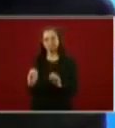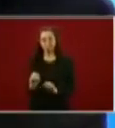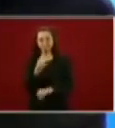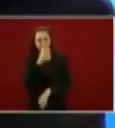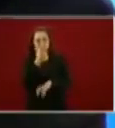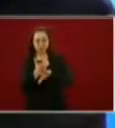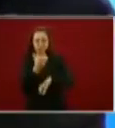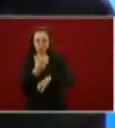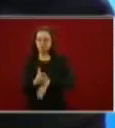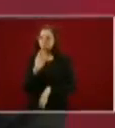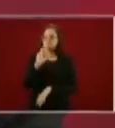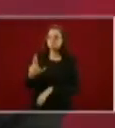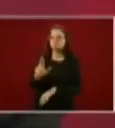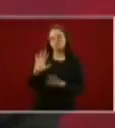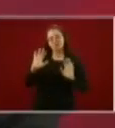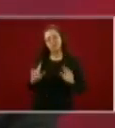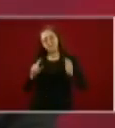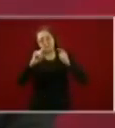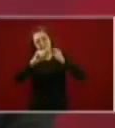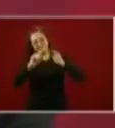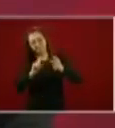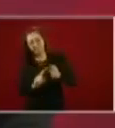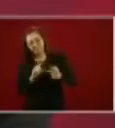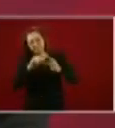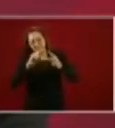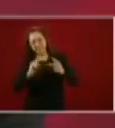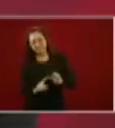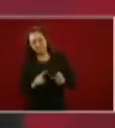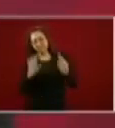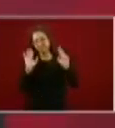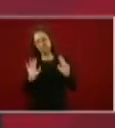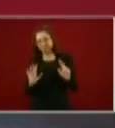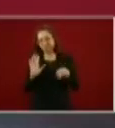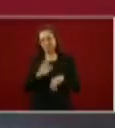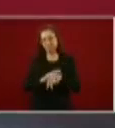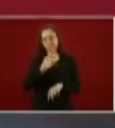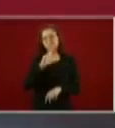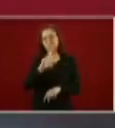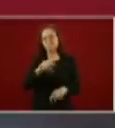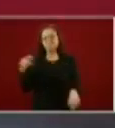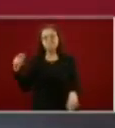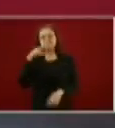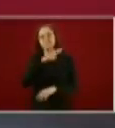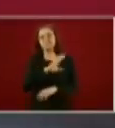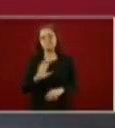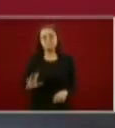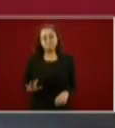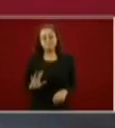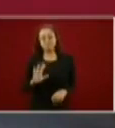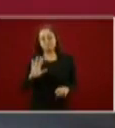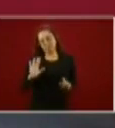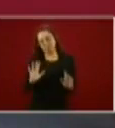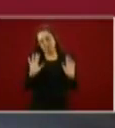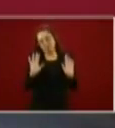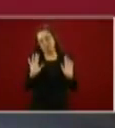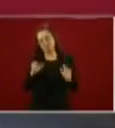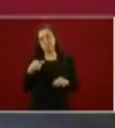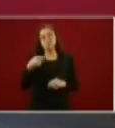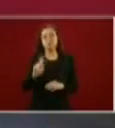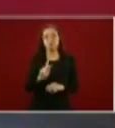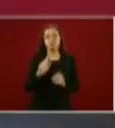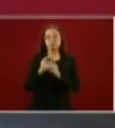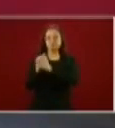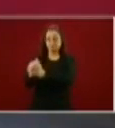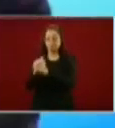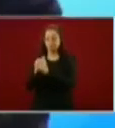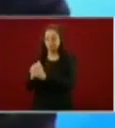esta rifa. Oye, imagínense. Va a salir con que yo también le entré, me lo saqué yo, ¿no? La pura suerte. Bueno, tengo una pregunta. Pon tú que sí, que compro el